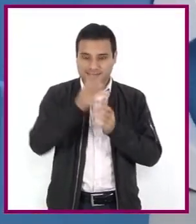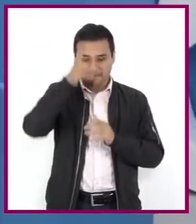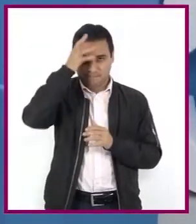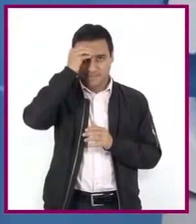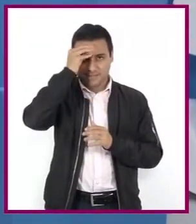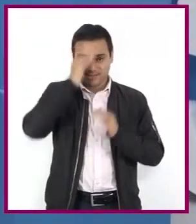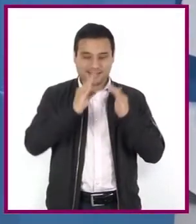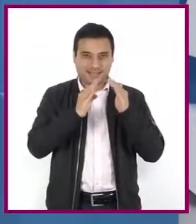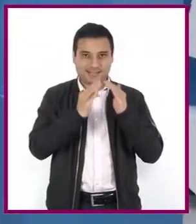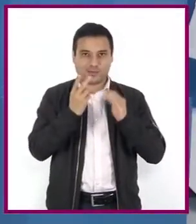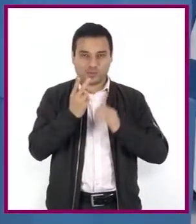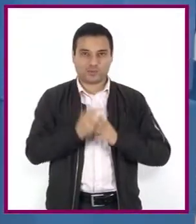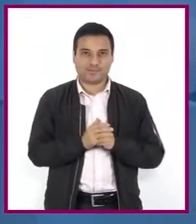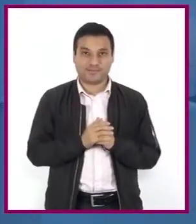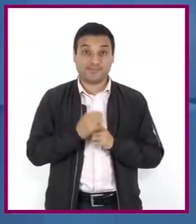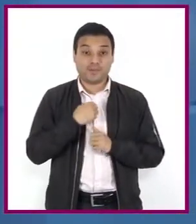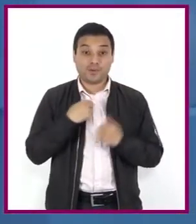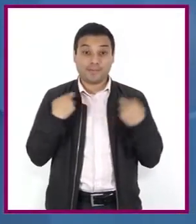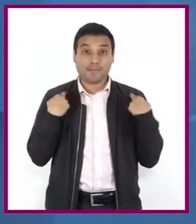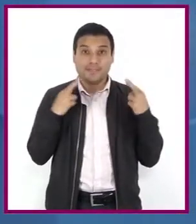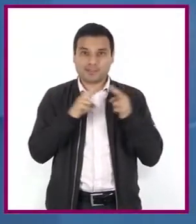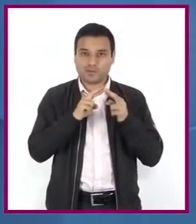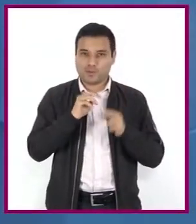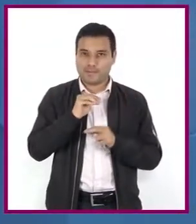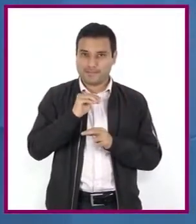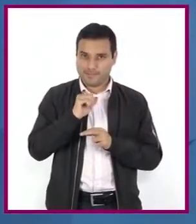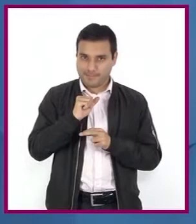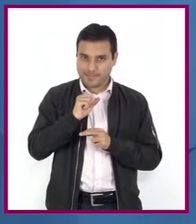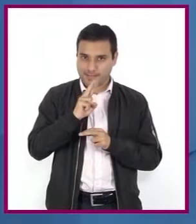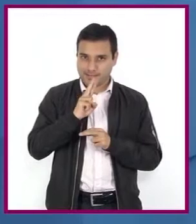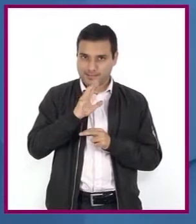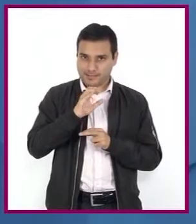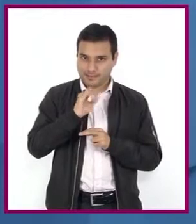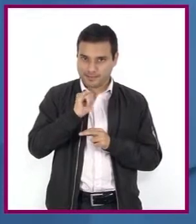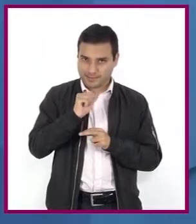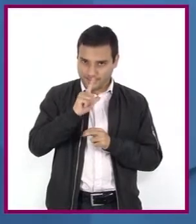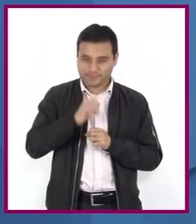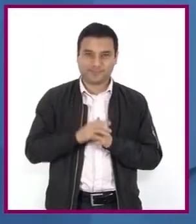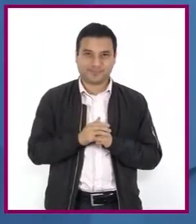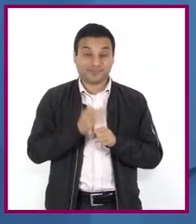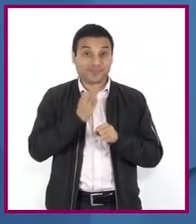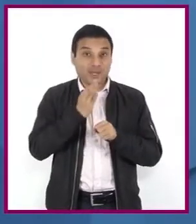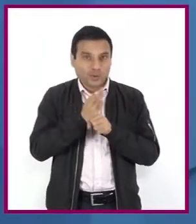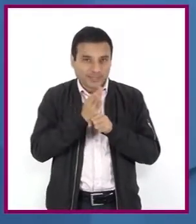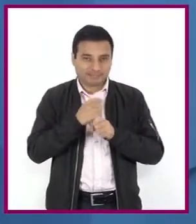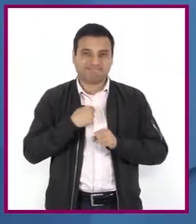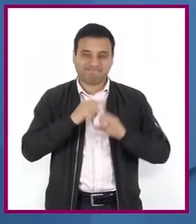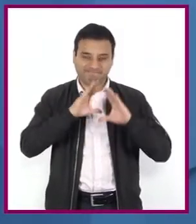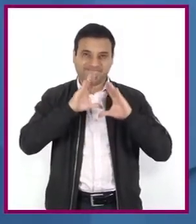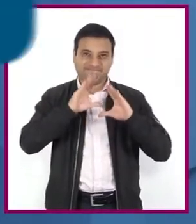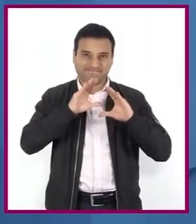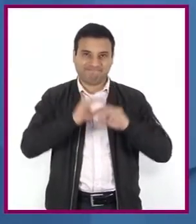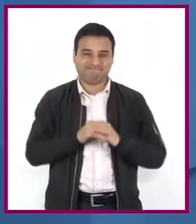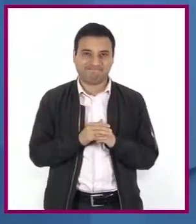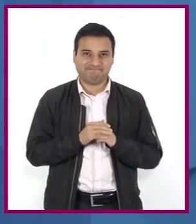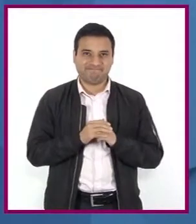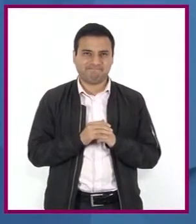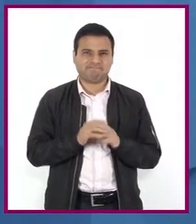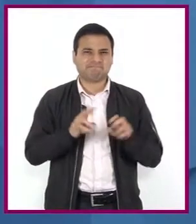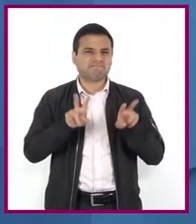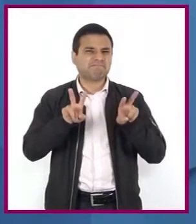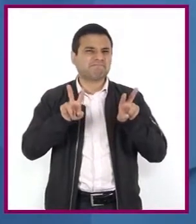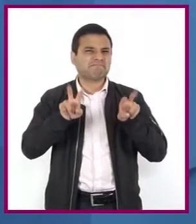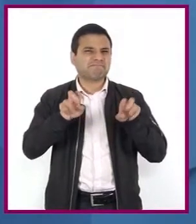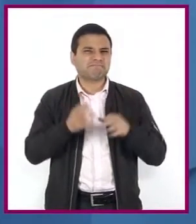2. Soy el profesor Marcial Rivera y estaré acompañándolos en esta sesión. Seguimos trabajando el